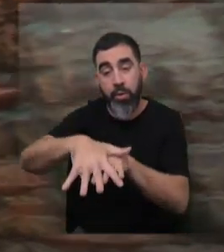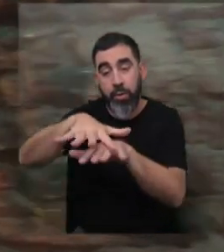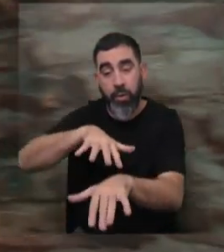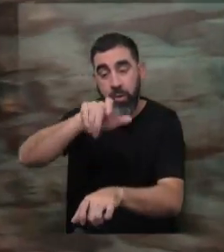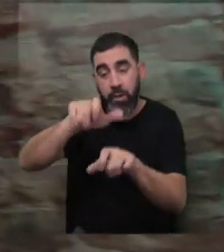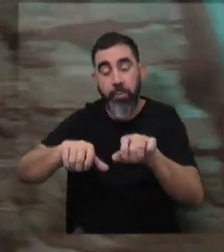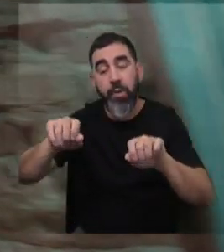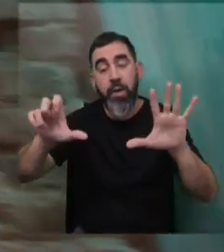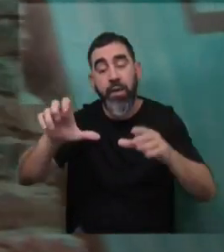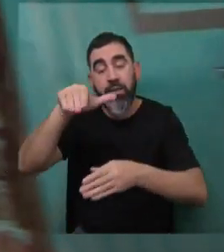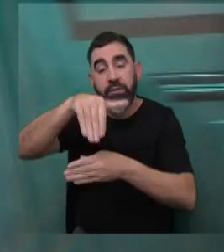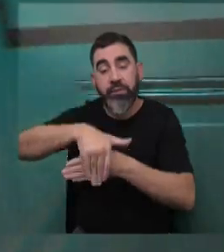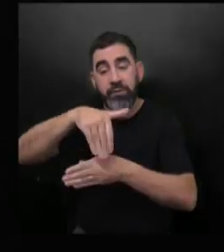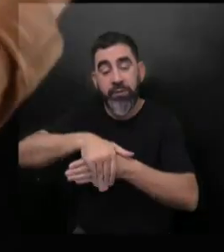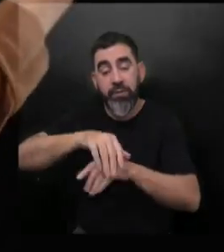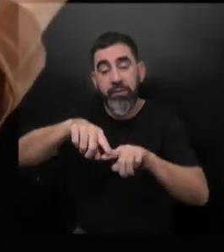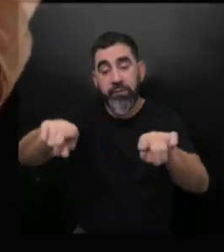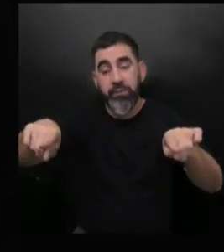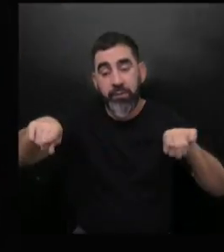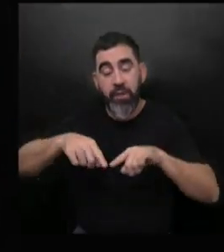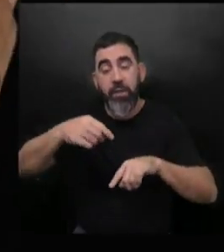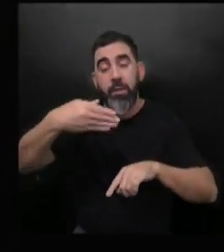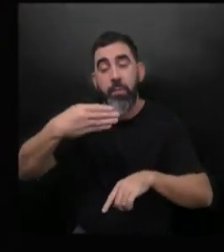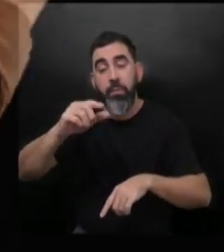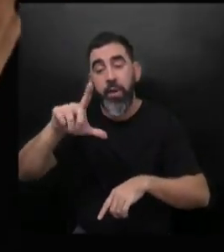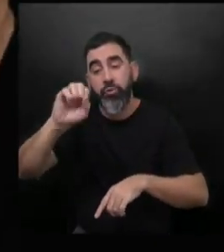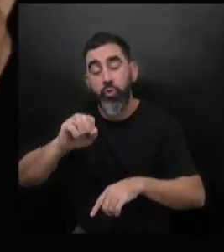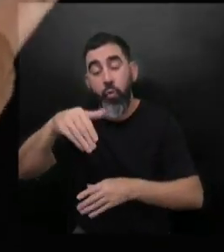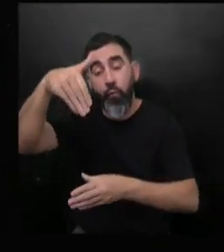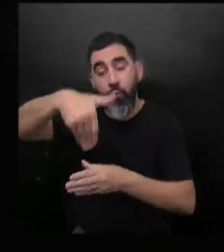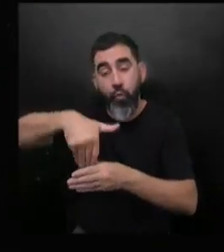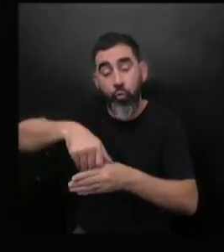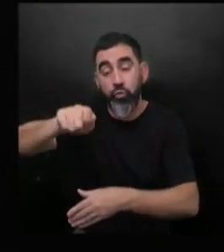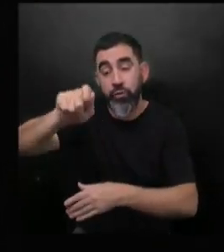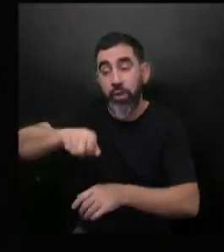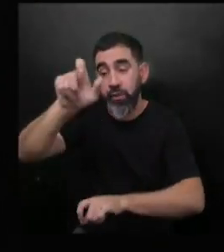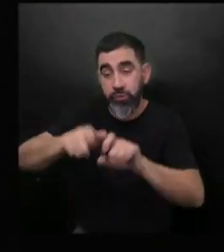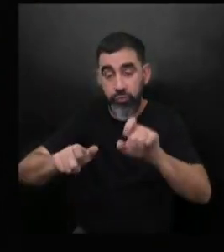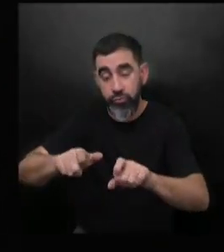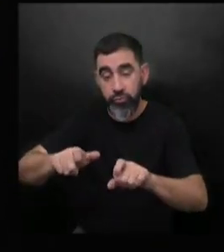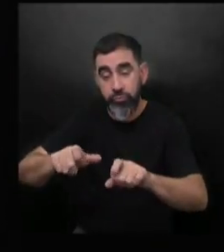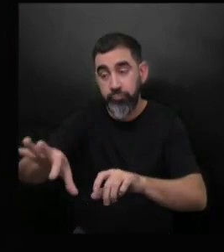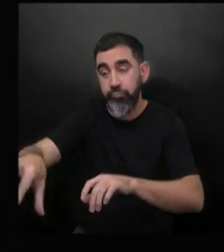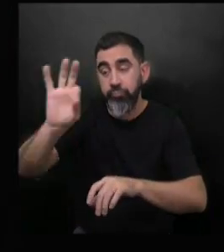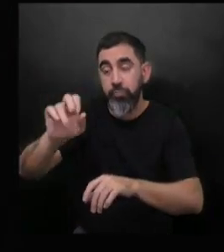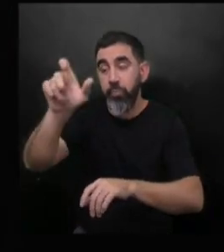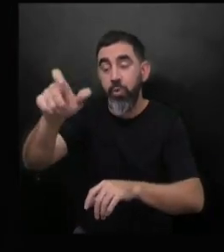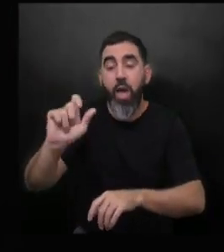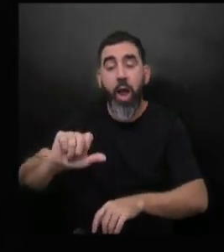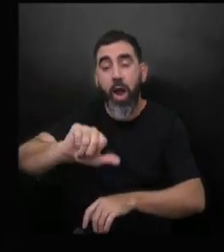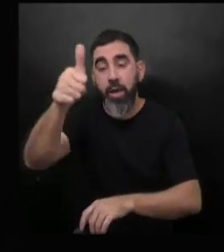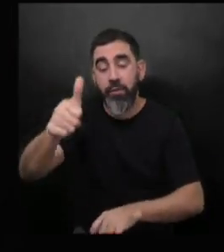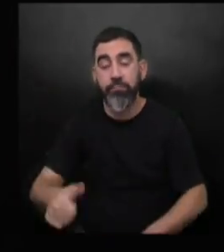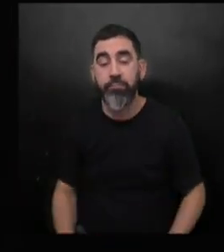las 18 en la sala Hugo Balso. La votación del jurado y del público va a seleccionar a la persona ganadora